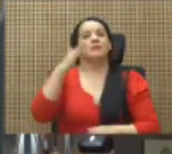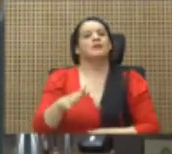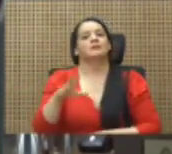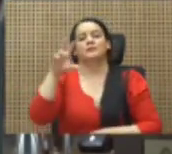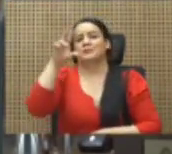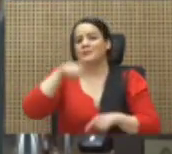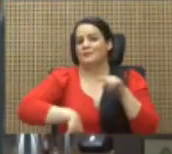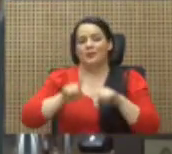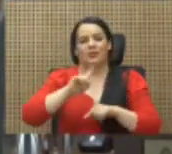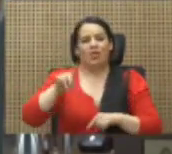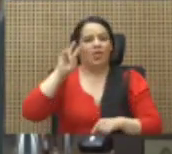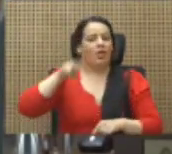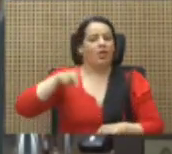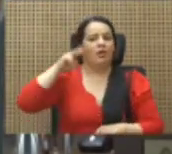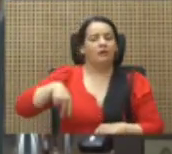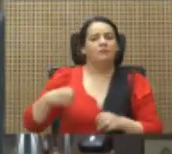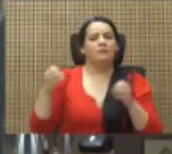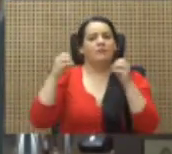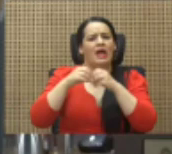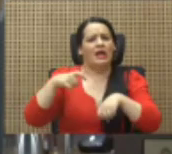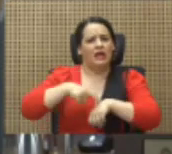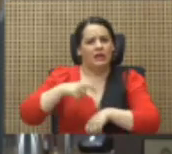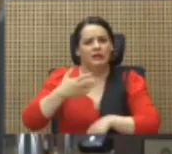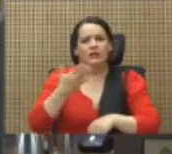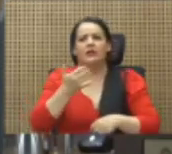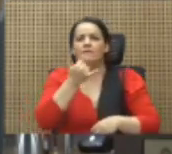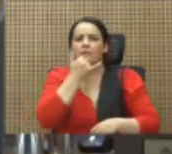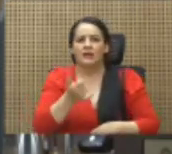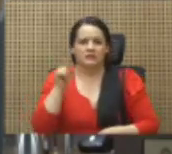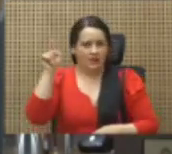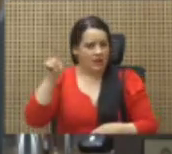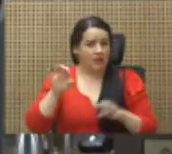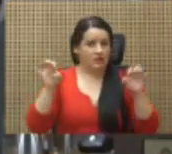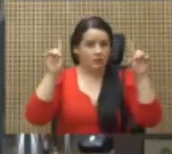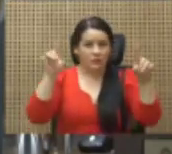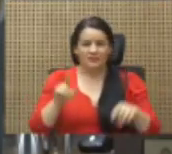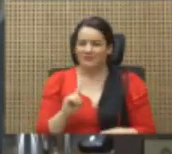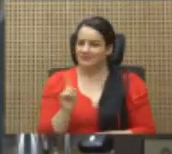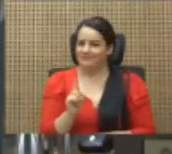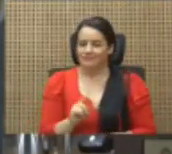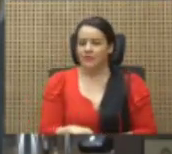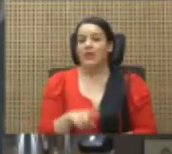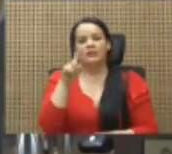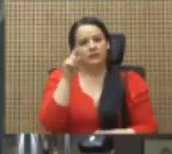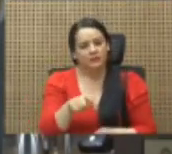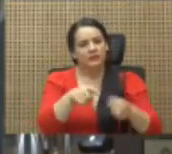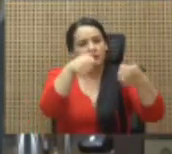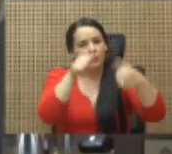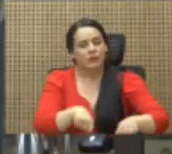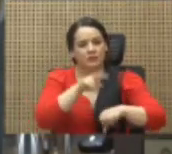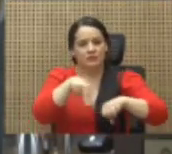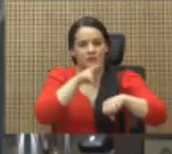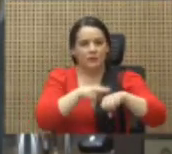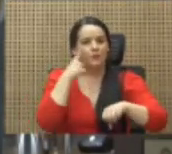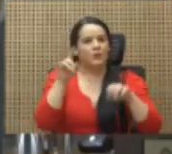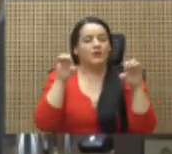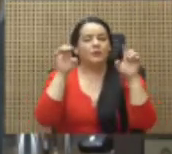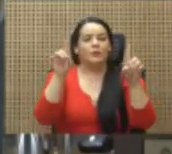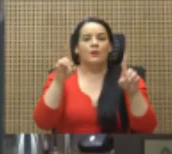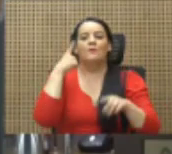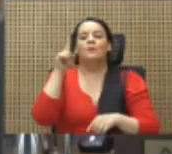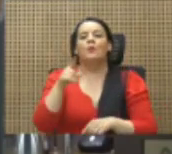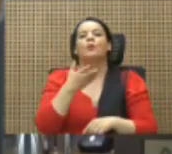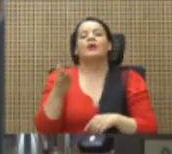podemos ignorar por más tiempo lo que pasa en educación. Es necesario el acuerdo nacional por la educación, por lo que